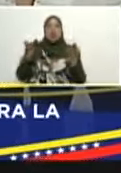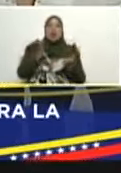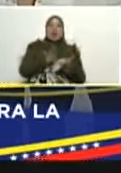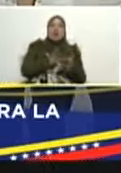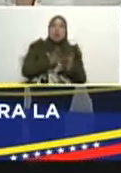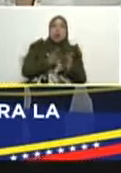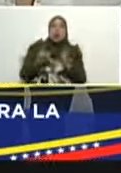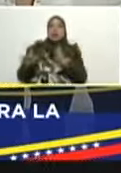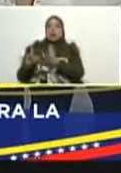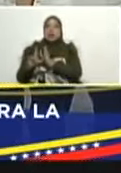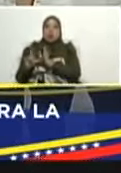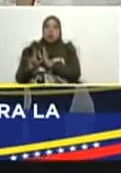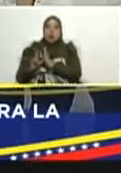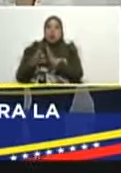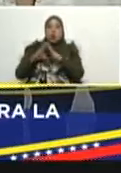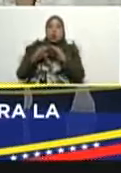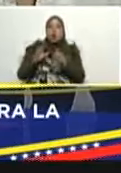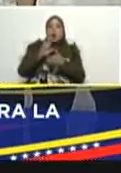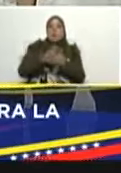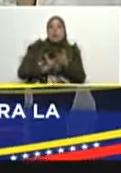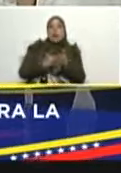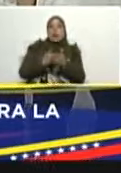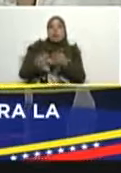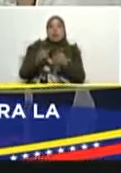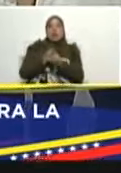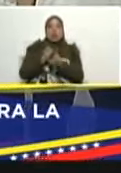distintas olimpiadas en matemática,